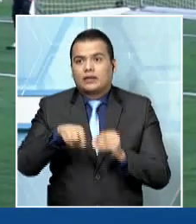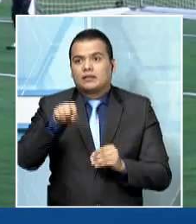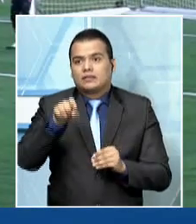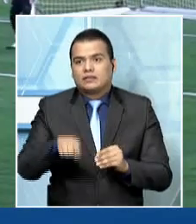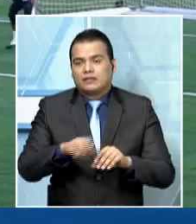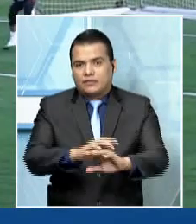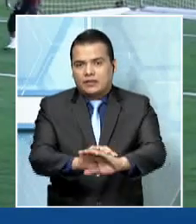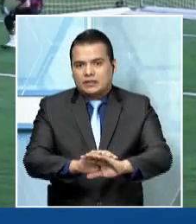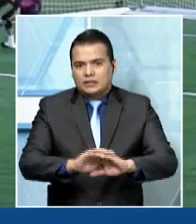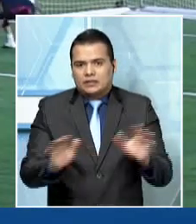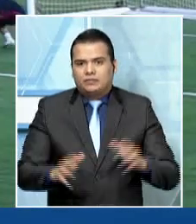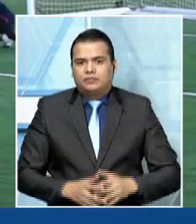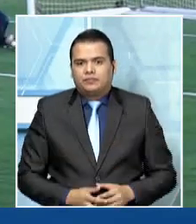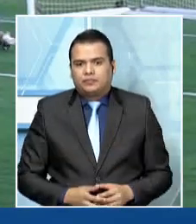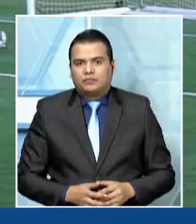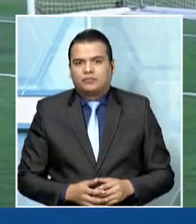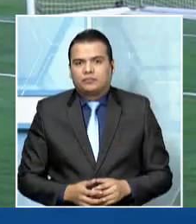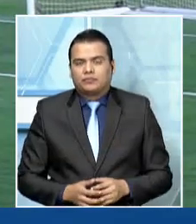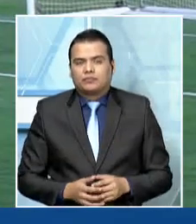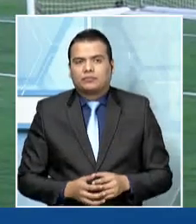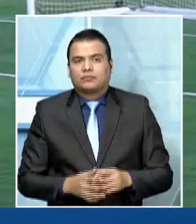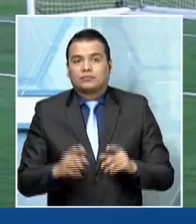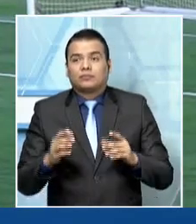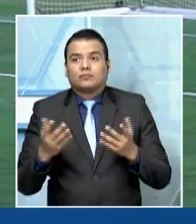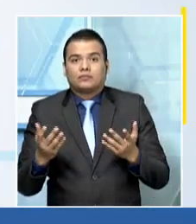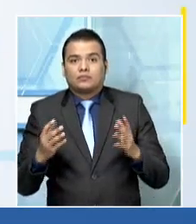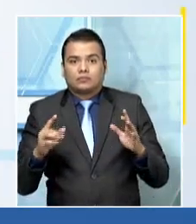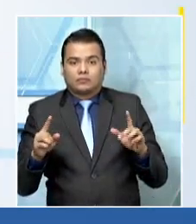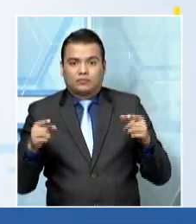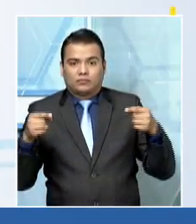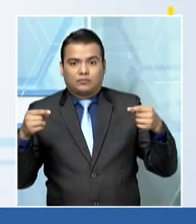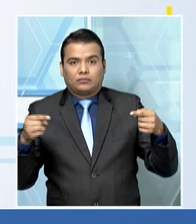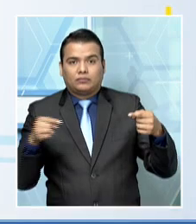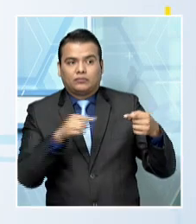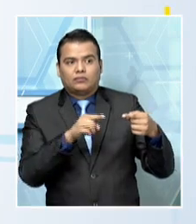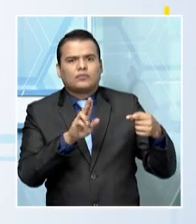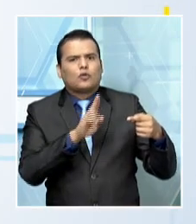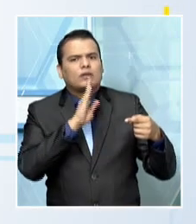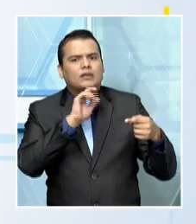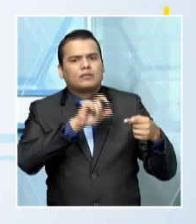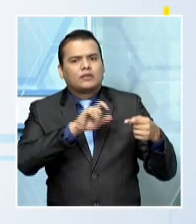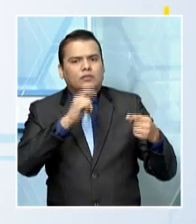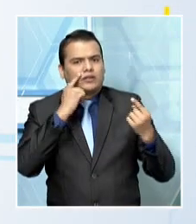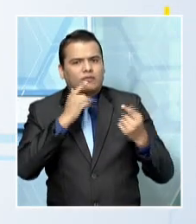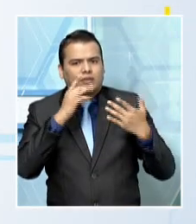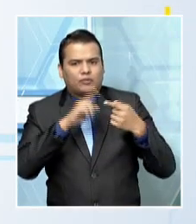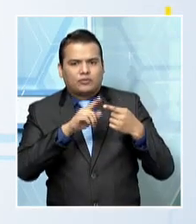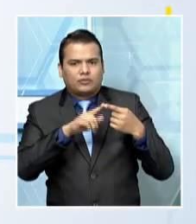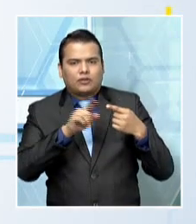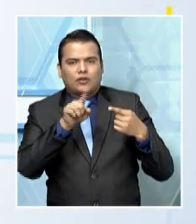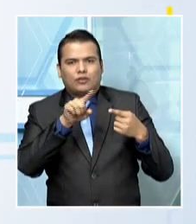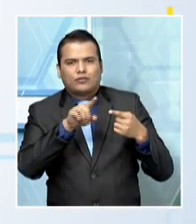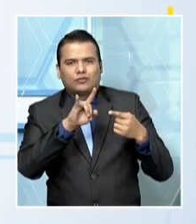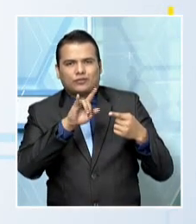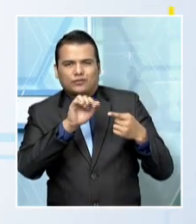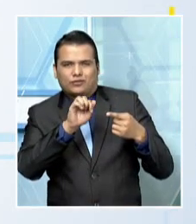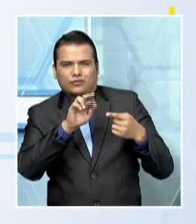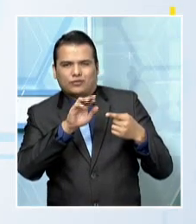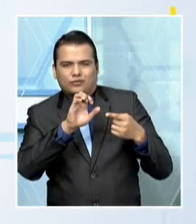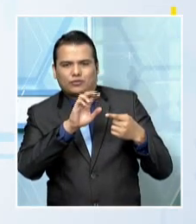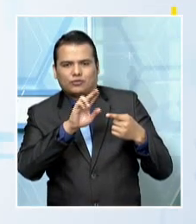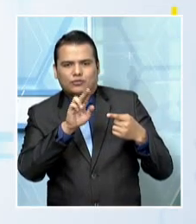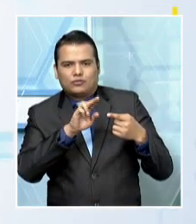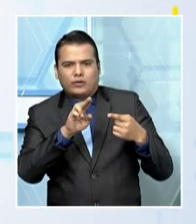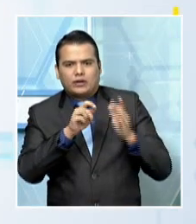colombiana tendrá un gran duelo contra los artilleros uruguayos luis suárez goleador histórico de las eliminatorias con 24 anotaciones en